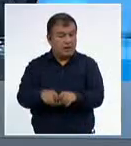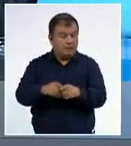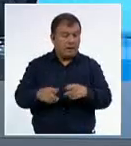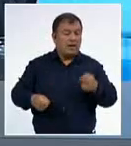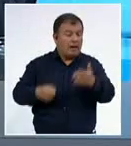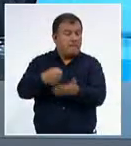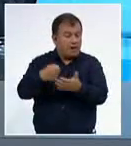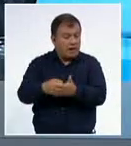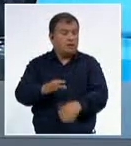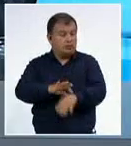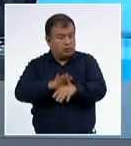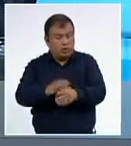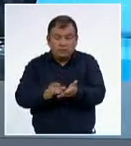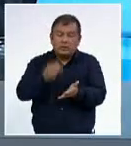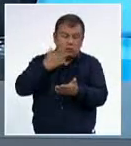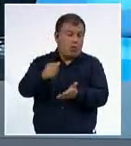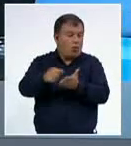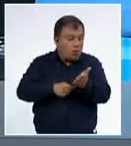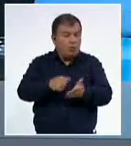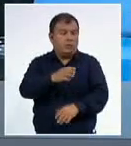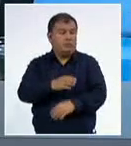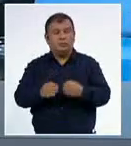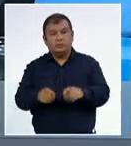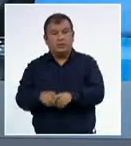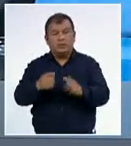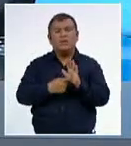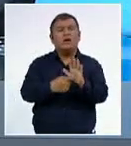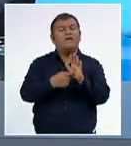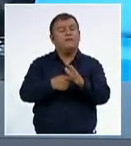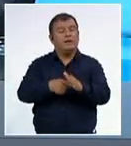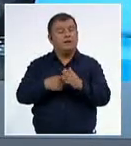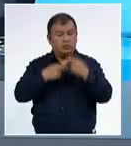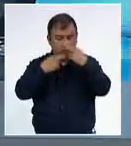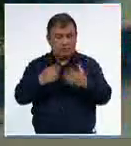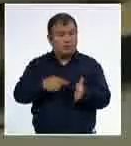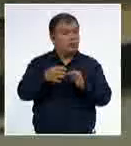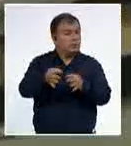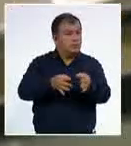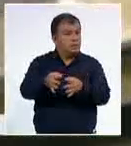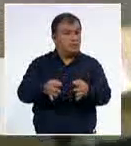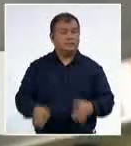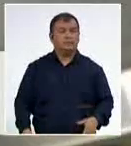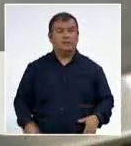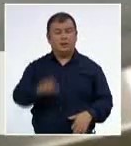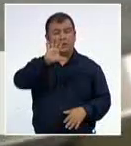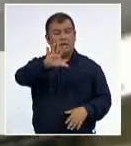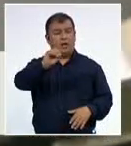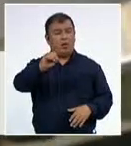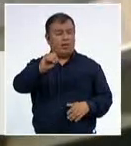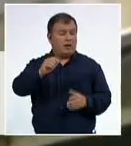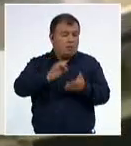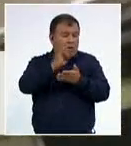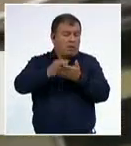gastos médicos que pueden incluir cirugías, incluso reconstructivas. Vamos a ver la nota que lo detalla. 50 puntos en el rostro